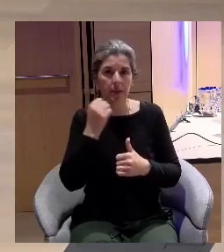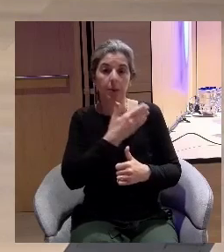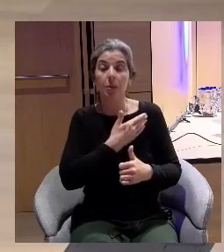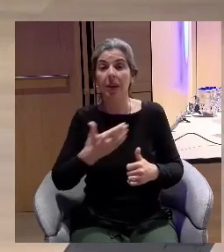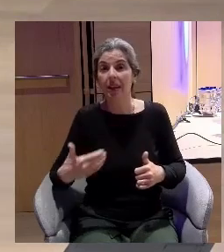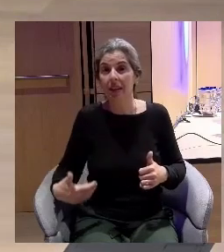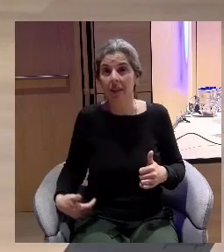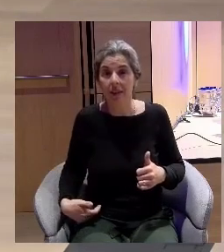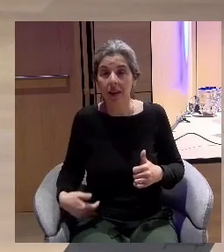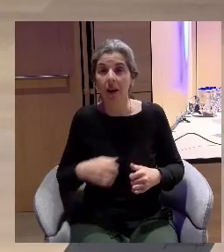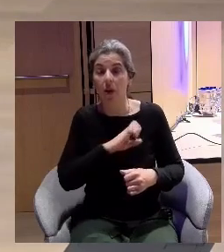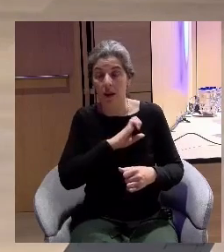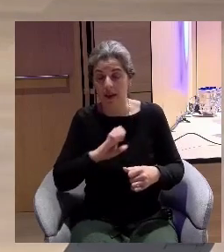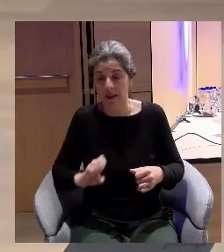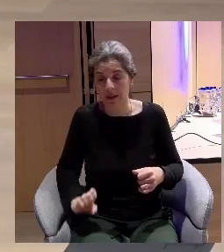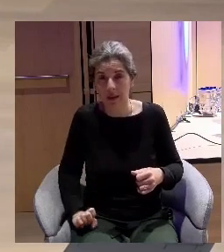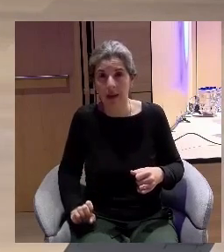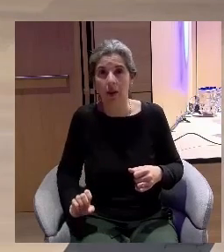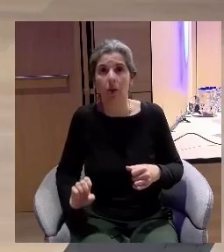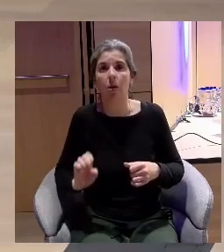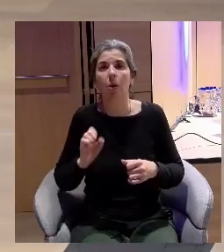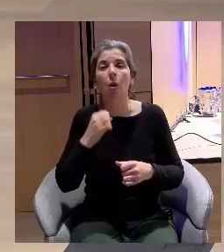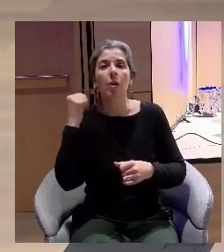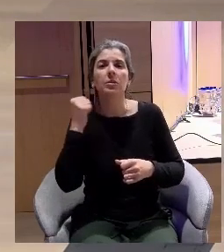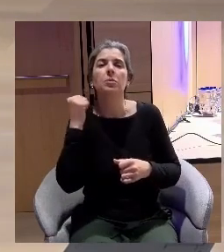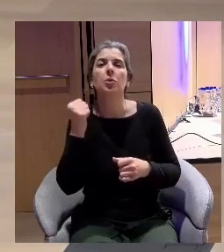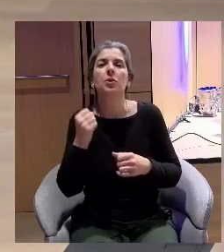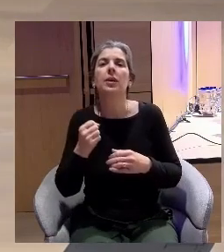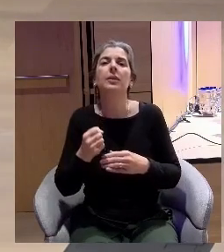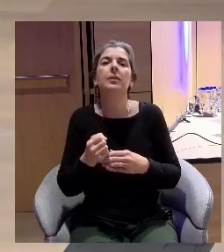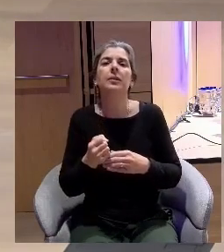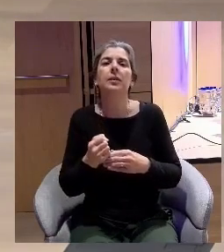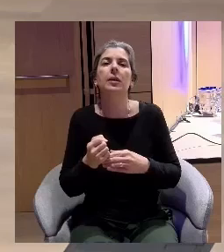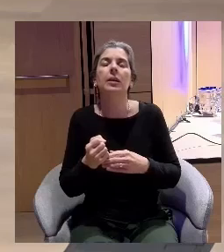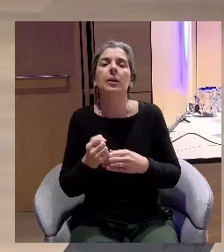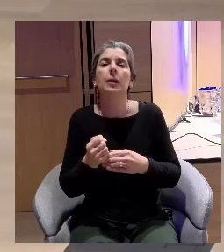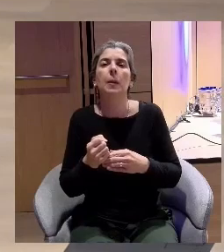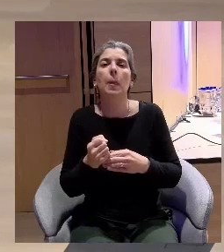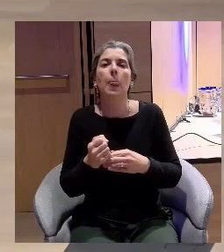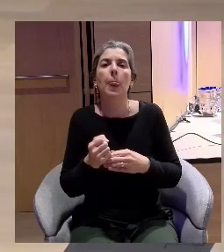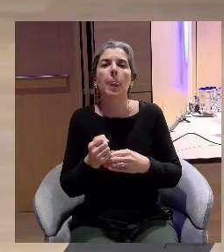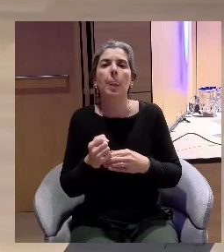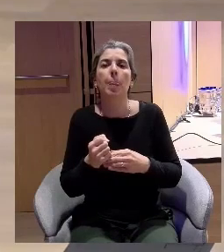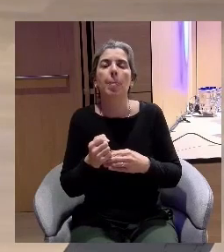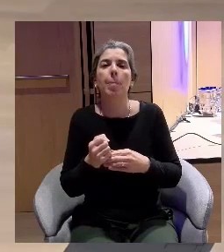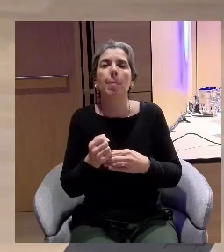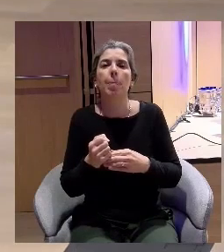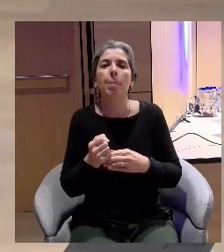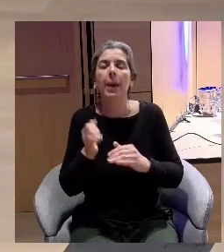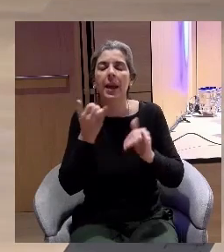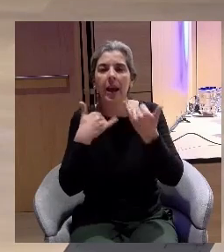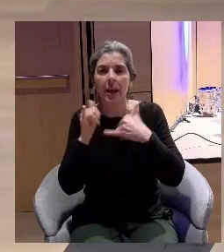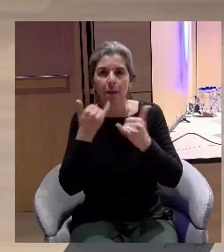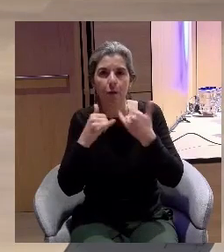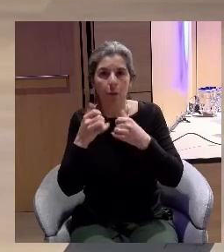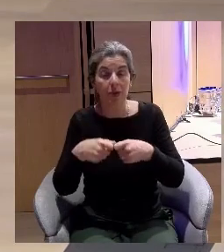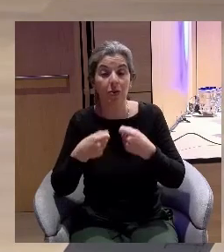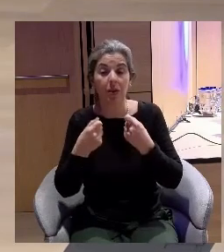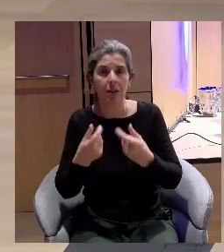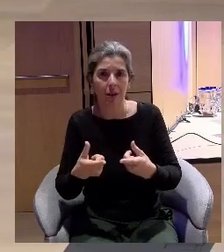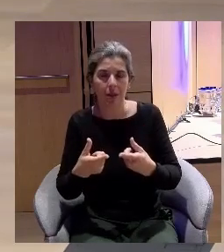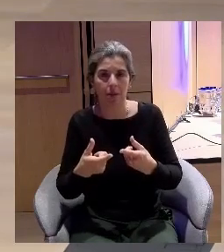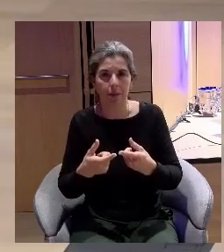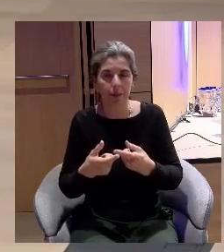comunidad, de medida financiera en Chile, los datos deben estar disponibles para cualquier chileno. No